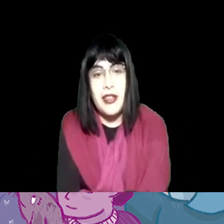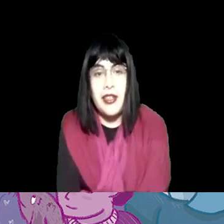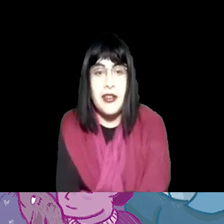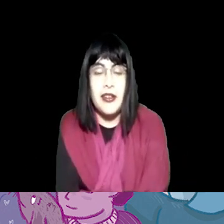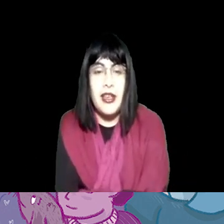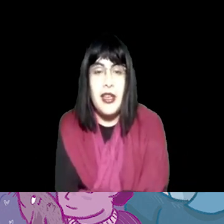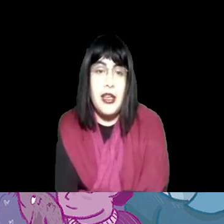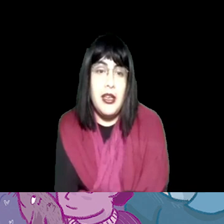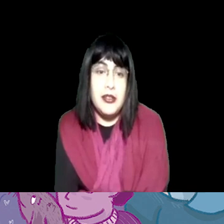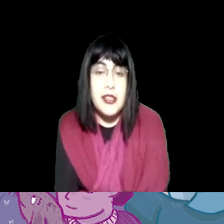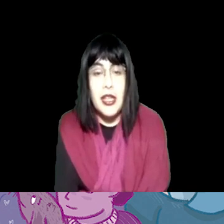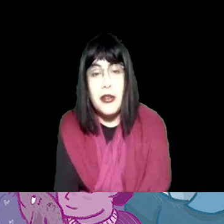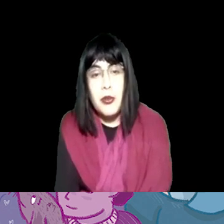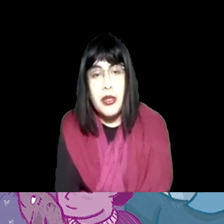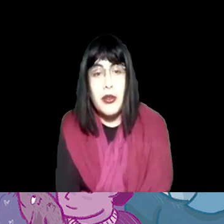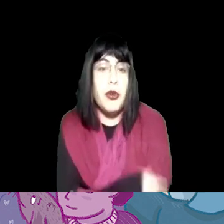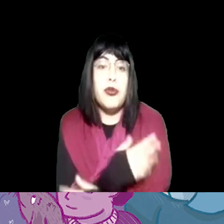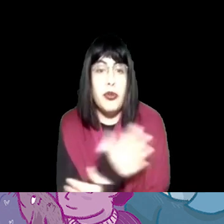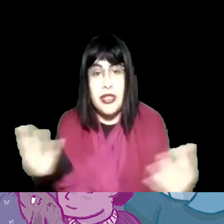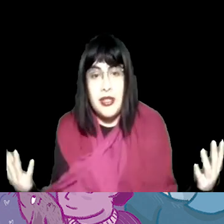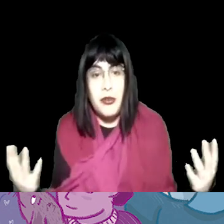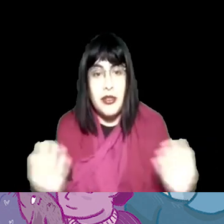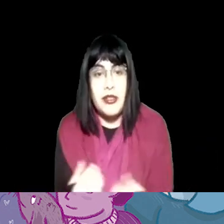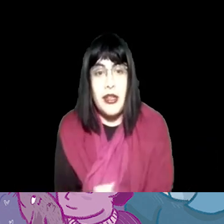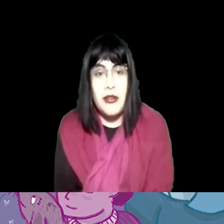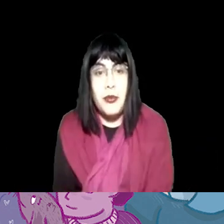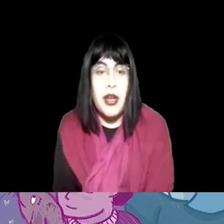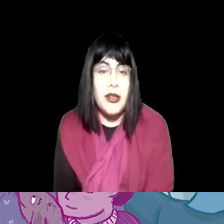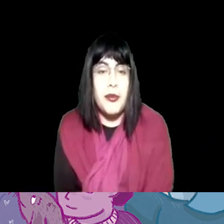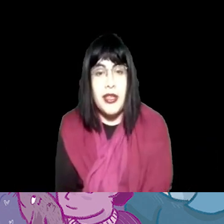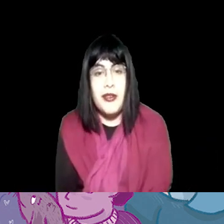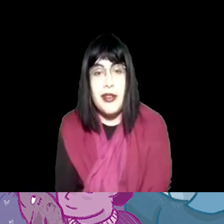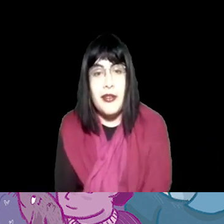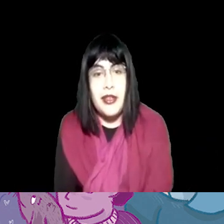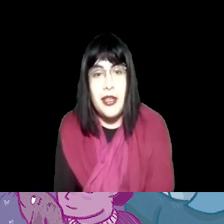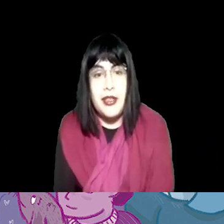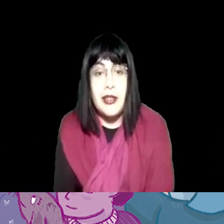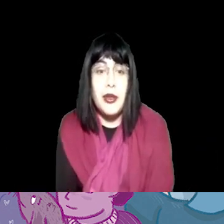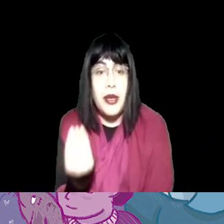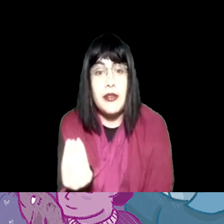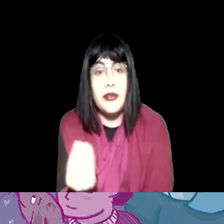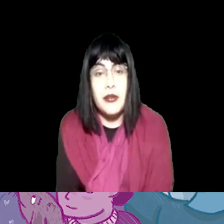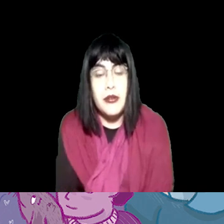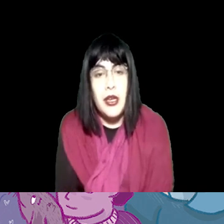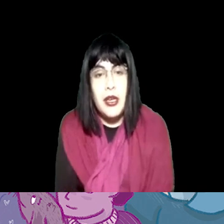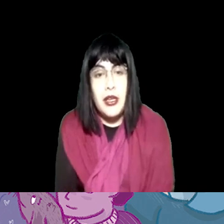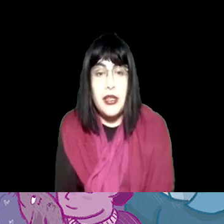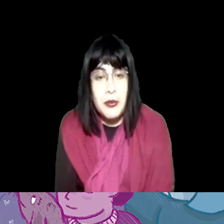a quienes estén necesitando en estos momentos, como muchos hemos necesitado y por algo estamos aquí, yo creo, de estos